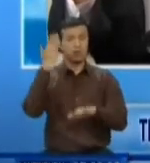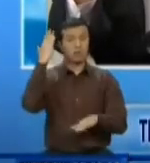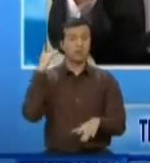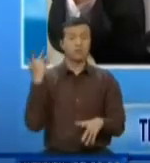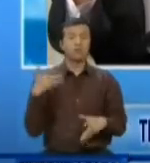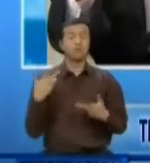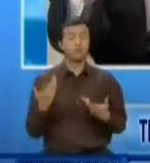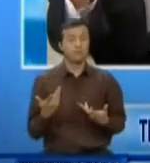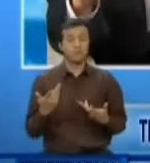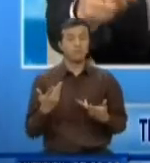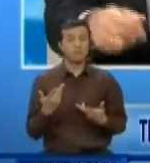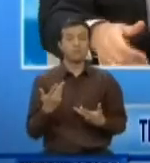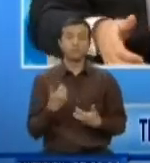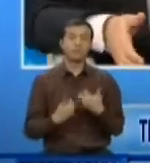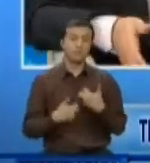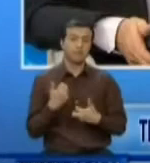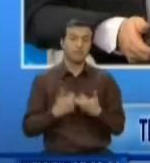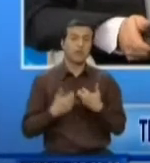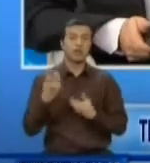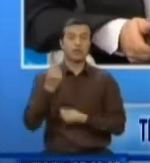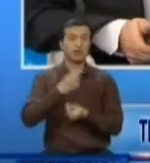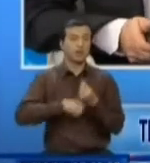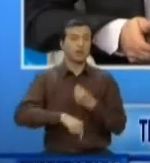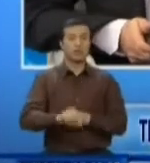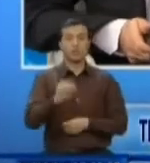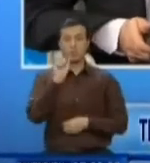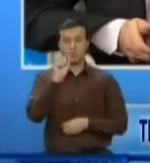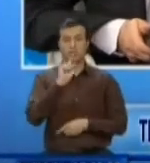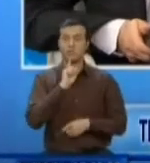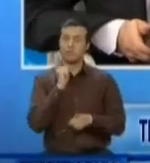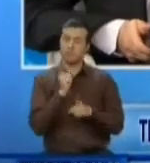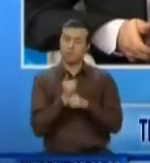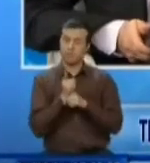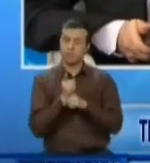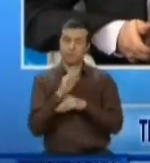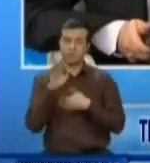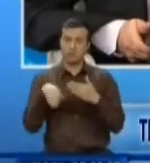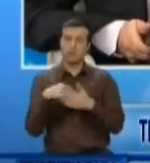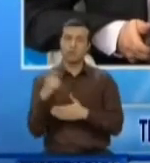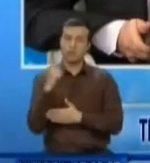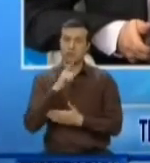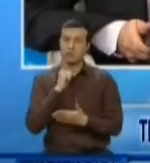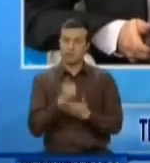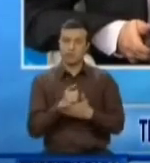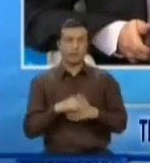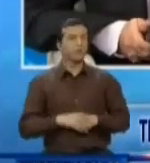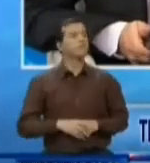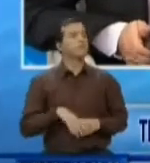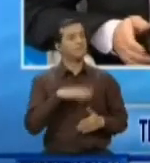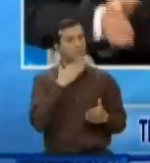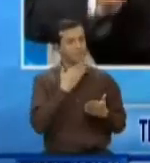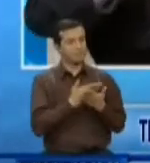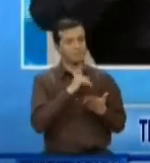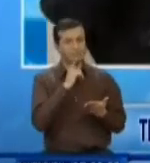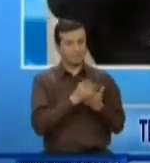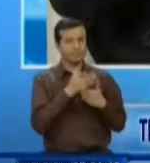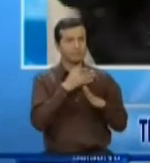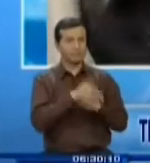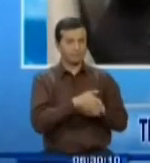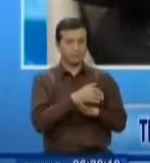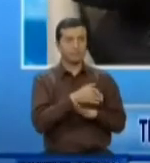se va a minimizar la inversión hacia devenir versus lo que necesitamos todos que es que se maximiza gracias ahora sí con la que ya tendremos